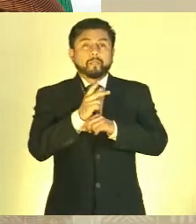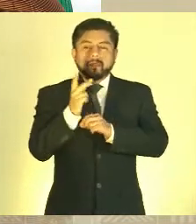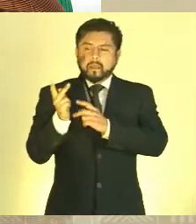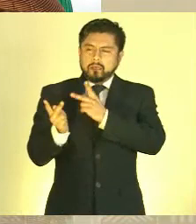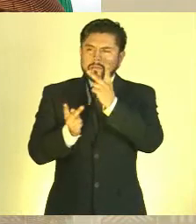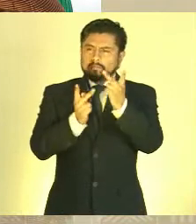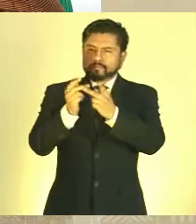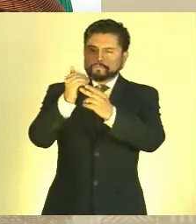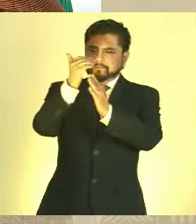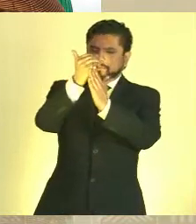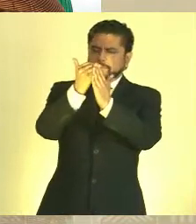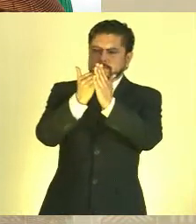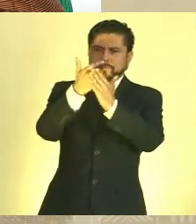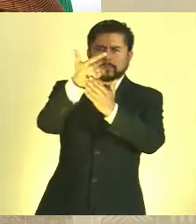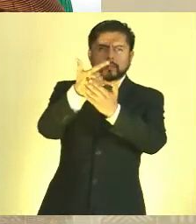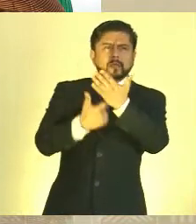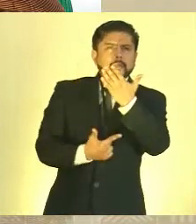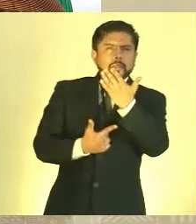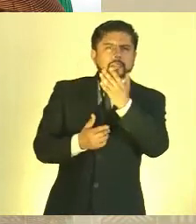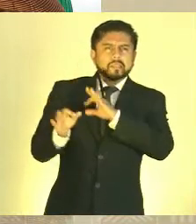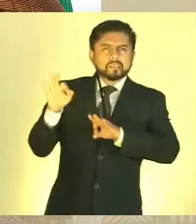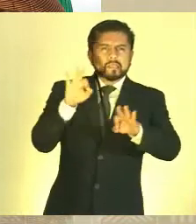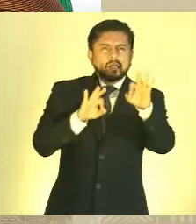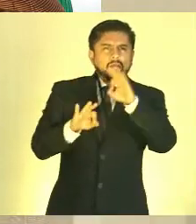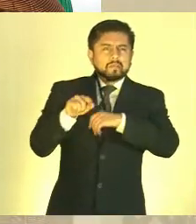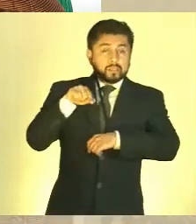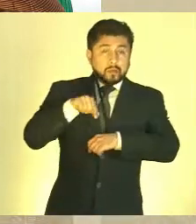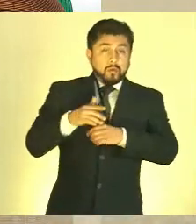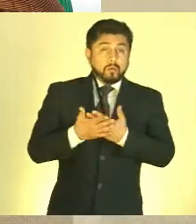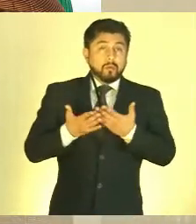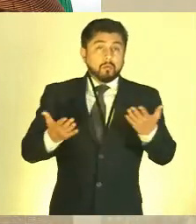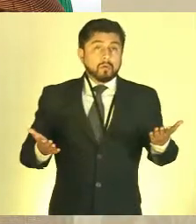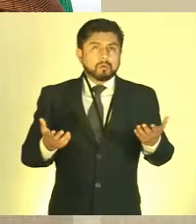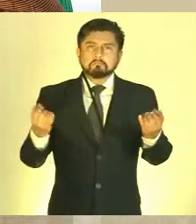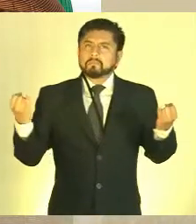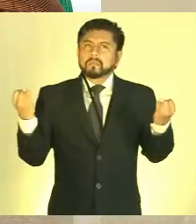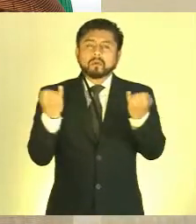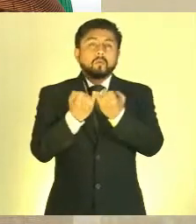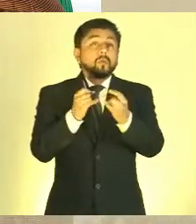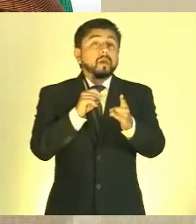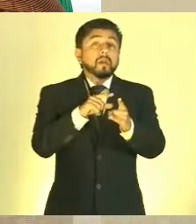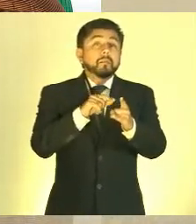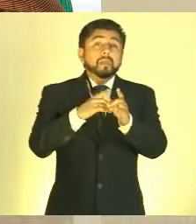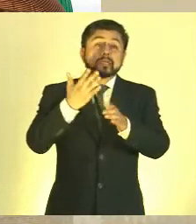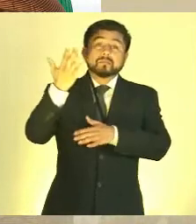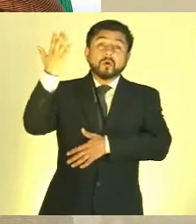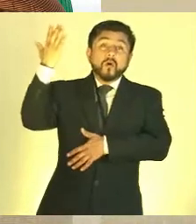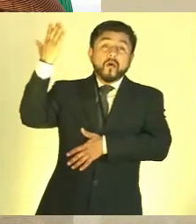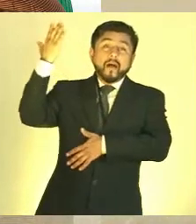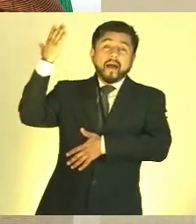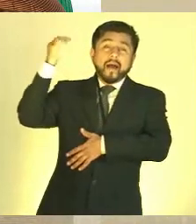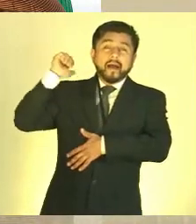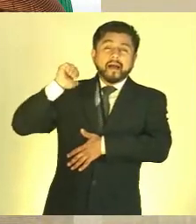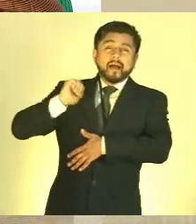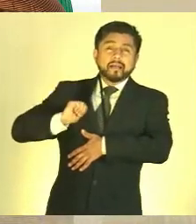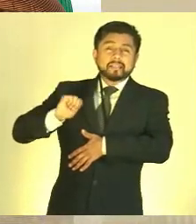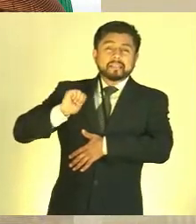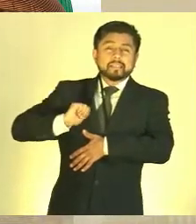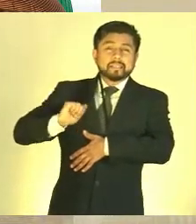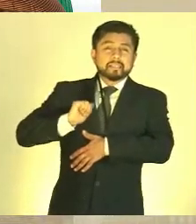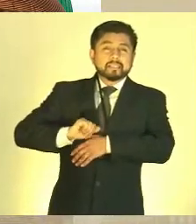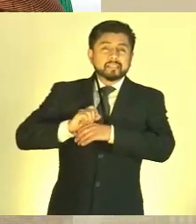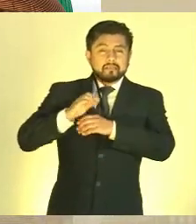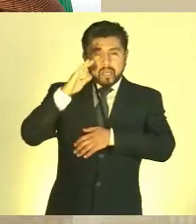de la física de hoy son las mismas preguntas que se hicieron los filósofos presocráticos, los que fundaron